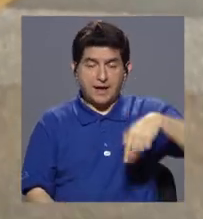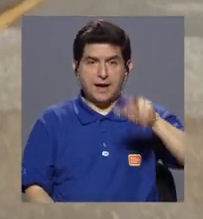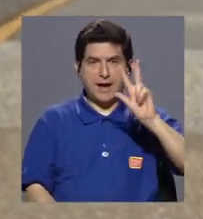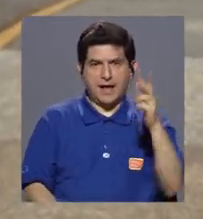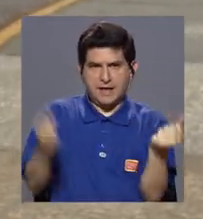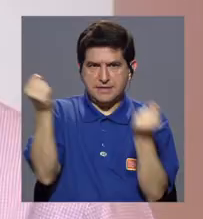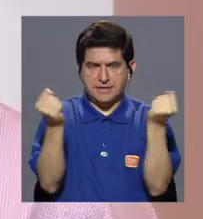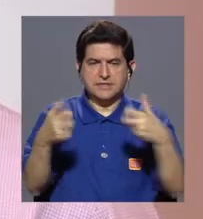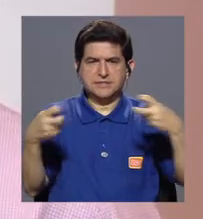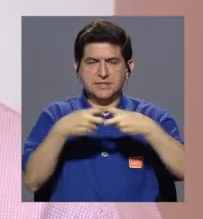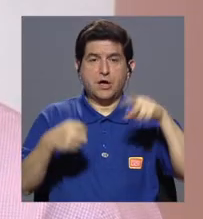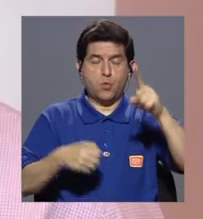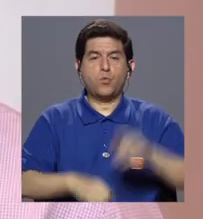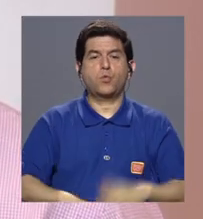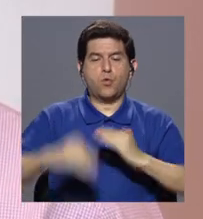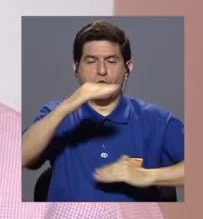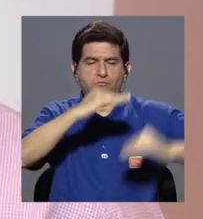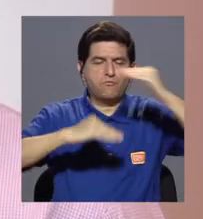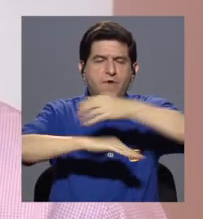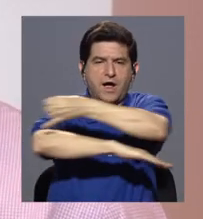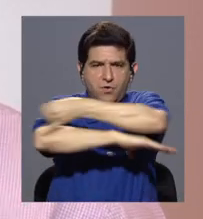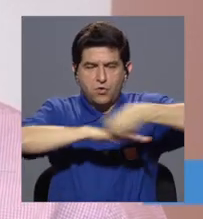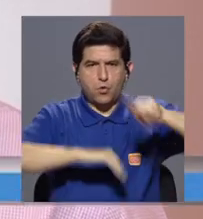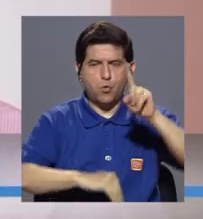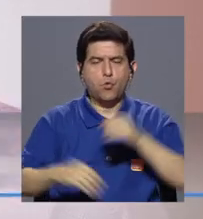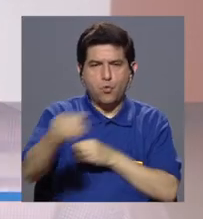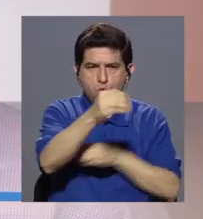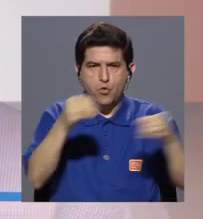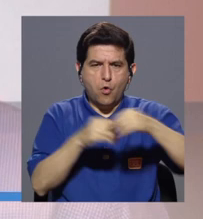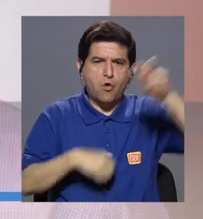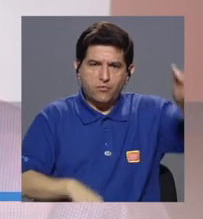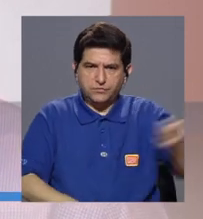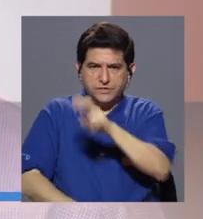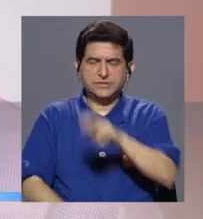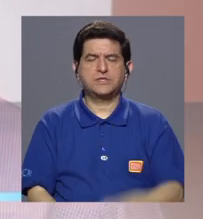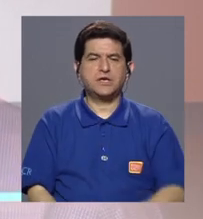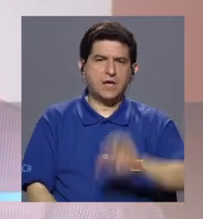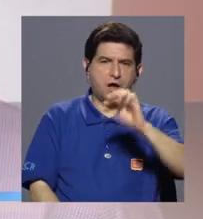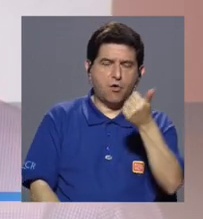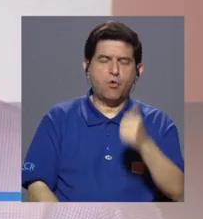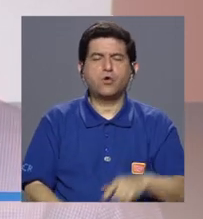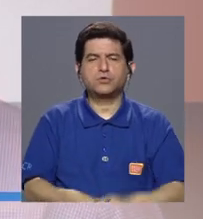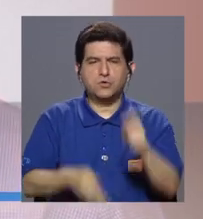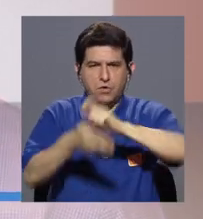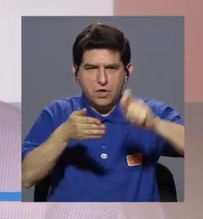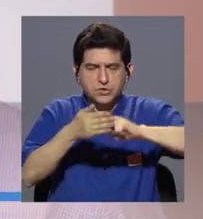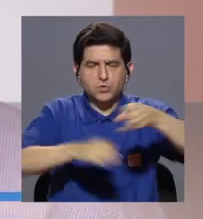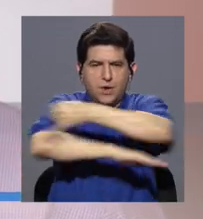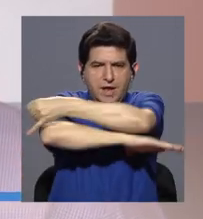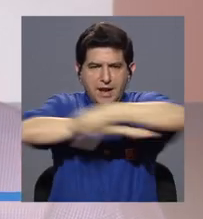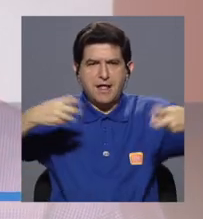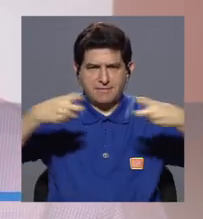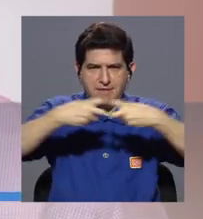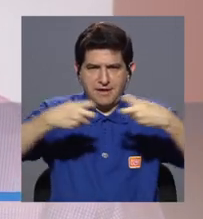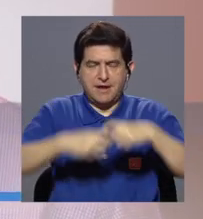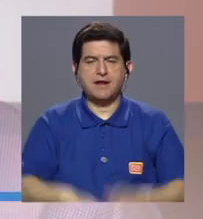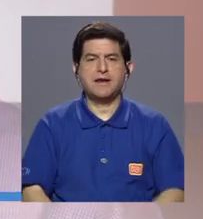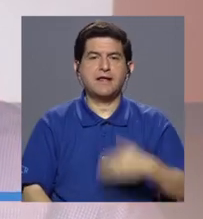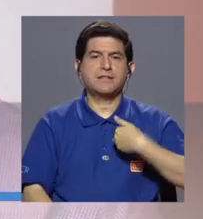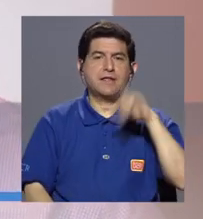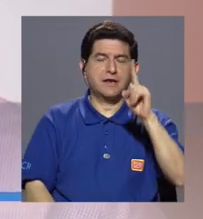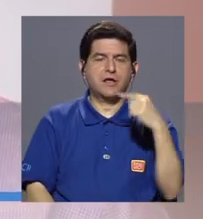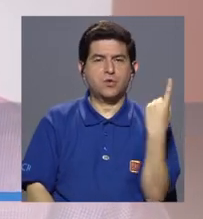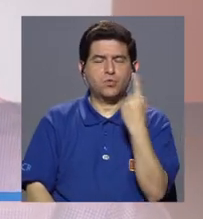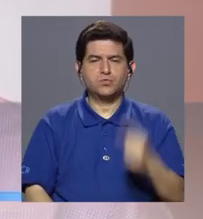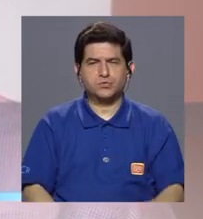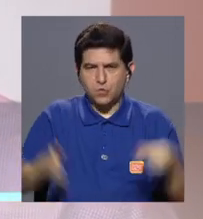vehículos eléctricos, uno en la Facultad de Ingeniería, uno en la Oficina de Transportes y uno en la Escuela de Ingeniería Eléctrica. Tenemos